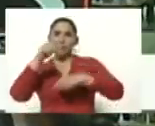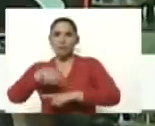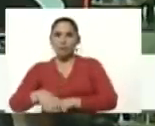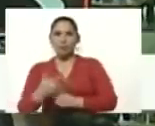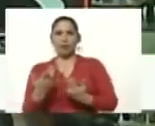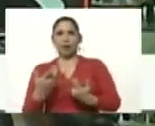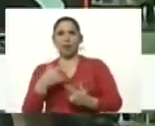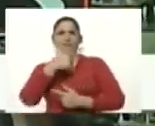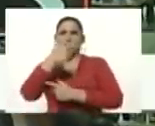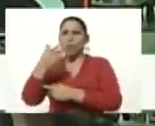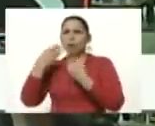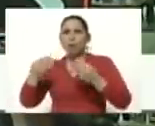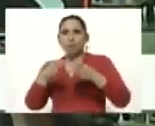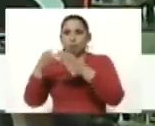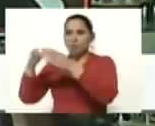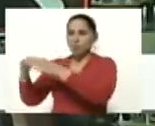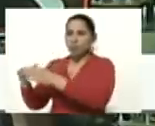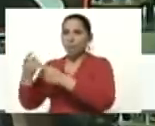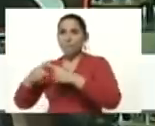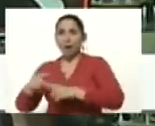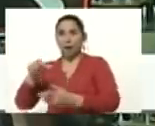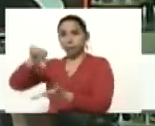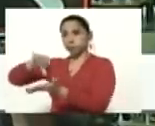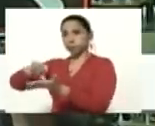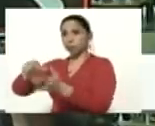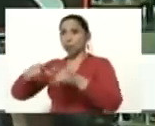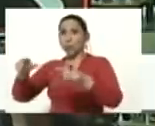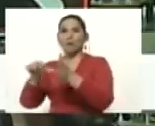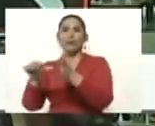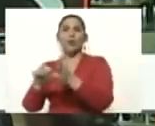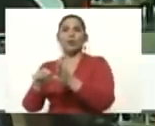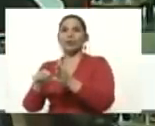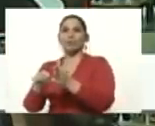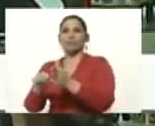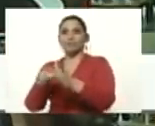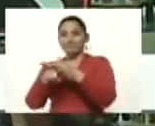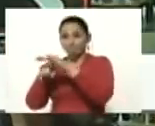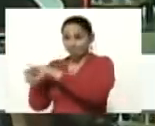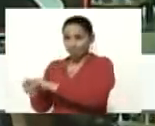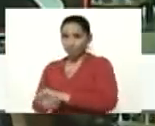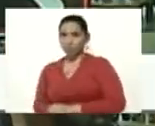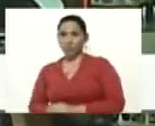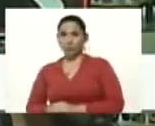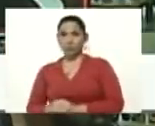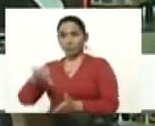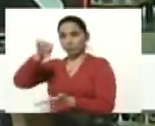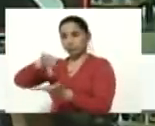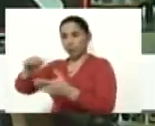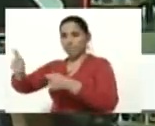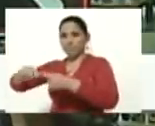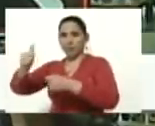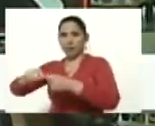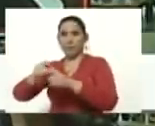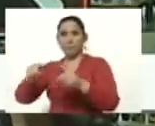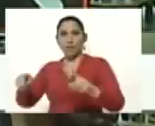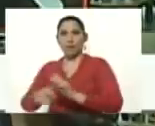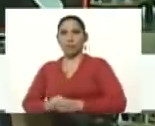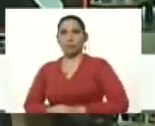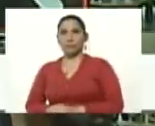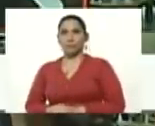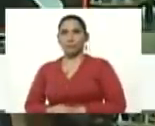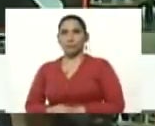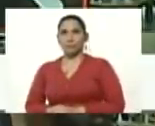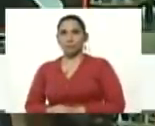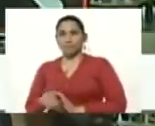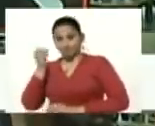retirar sus estructuras para reubicarlos en sitios periféricos dentro del propio central de Maracaibo, para que no pierdan, por supuesto,